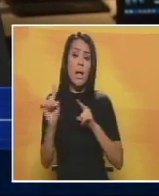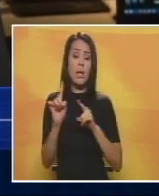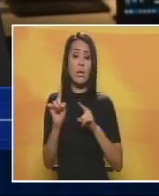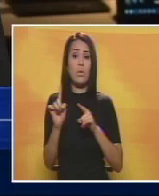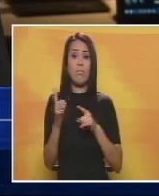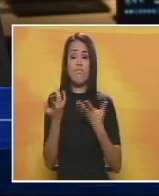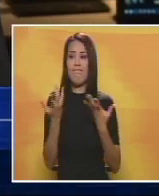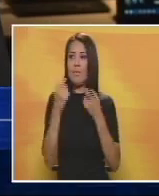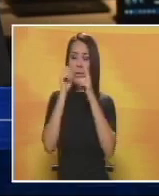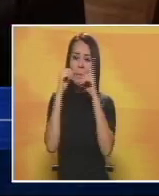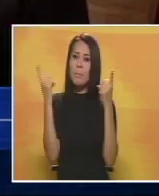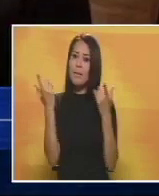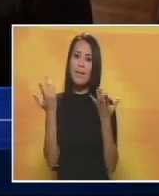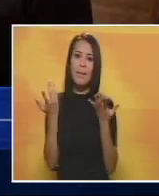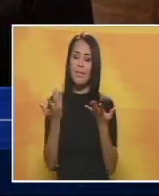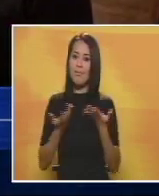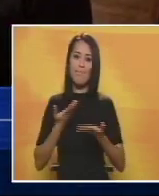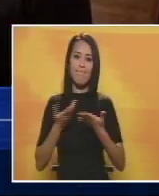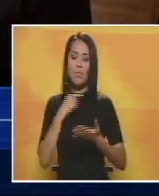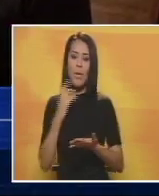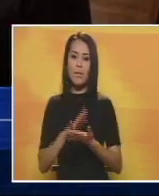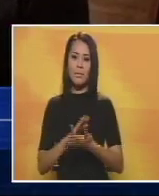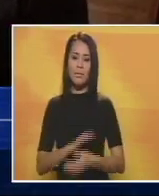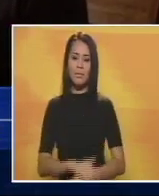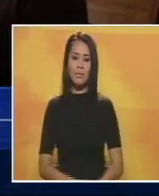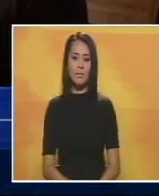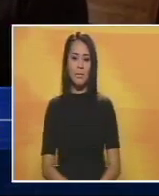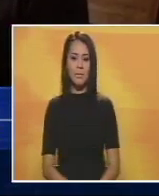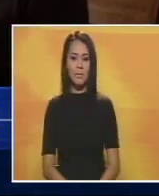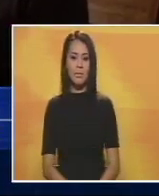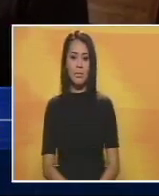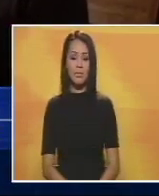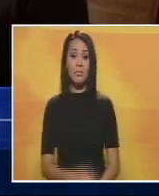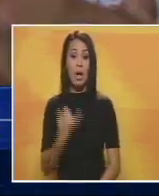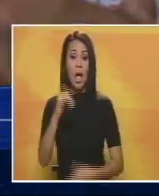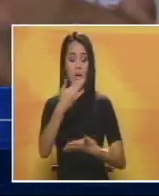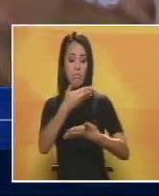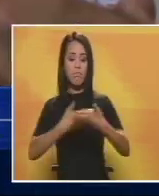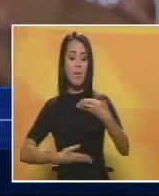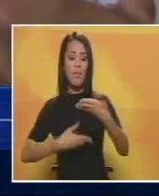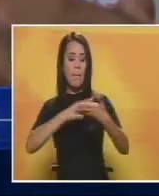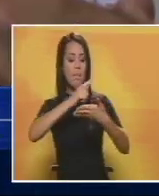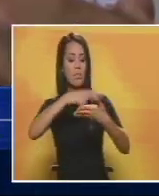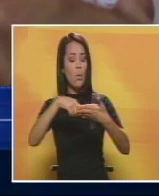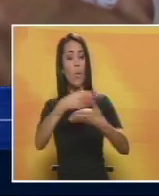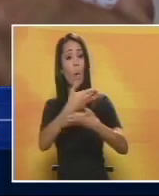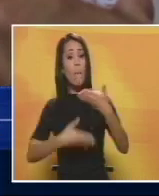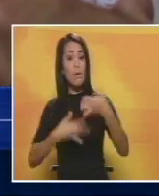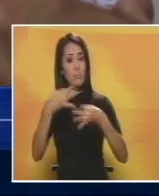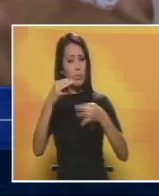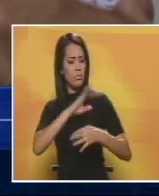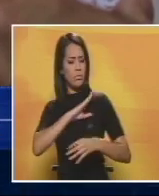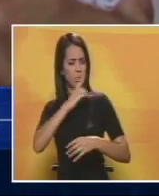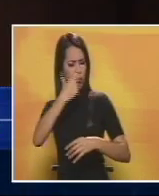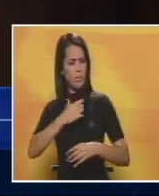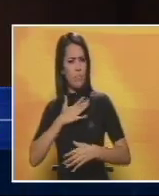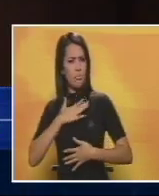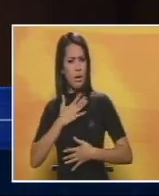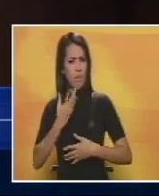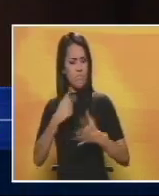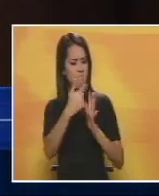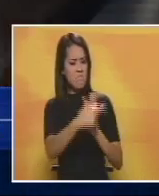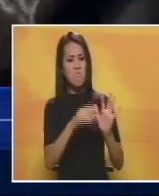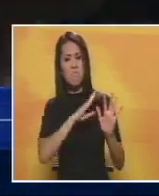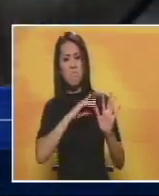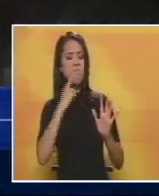no deja de sorprendernos la llegada. Yo tengo mi testamento hecho. Esto es una parte de ese testamento. Hay ciertas